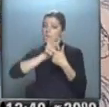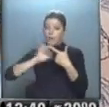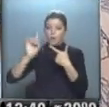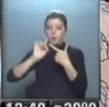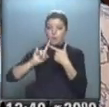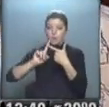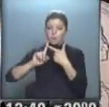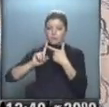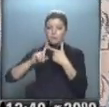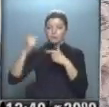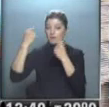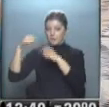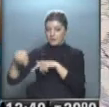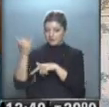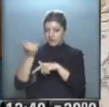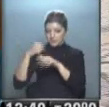planeado asimetrías.